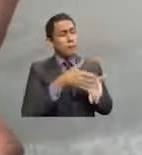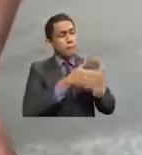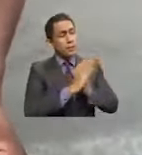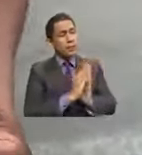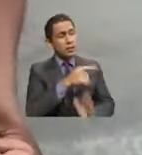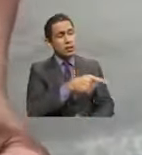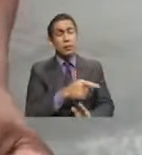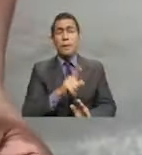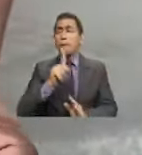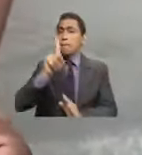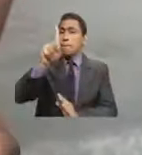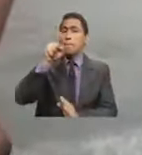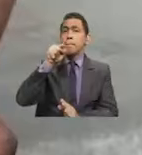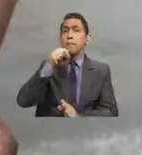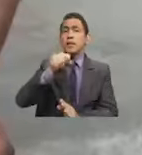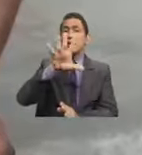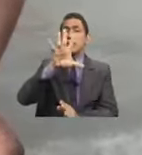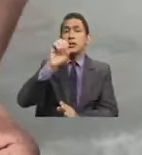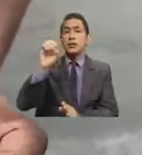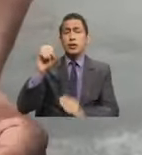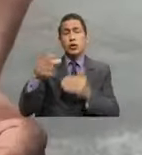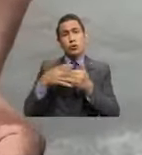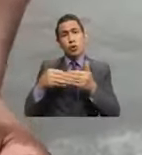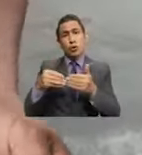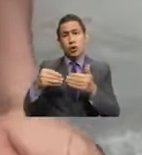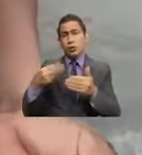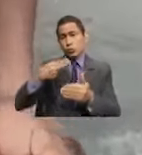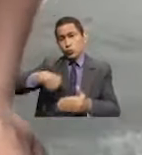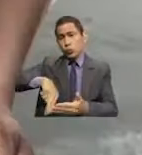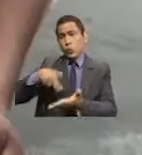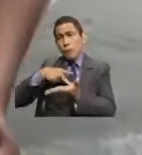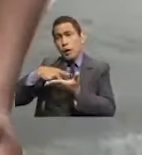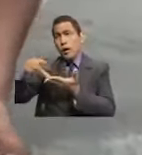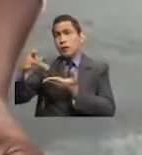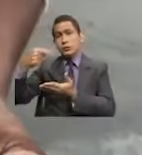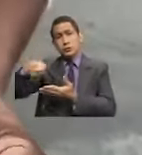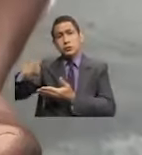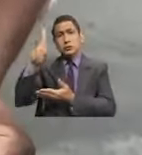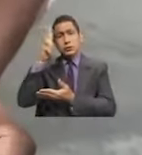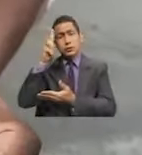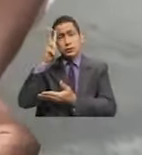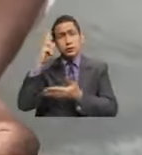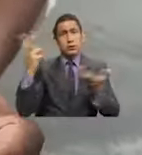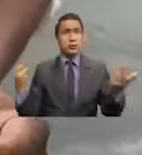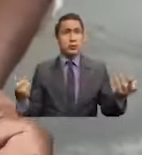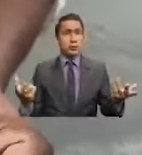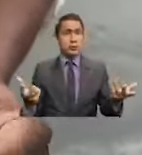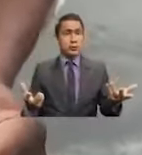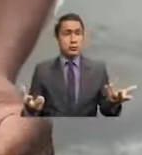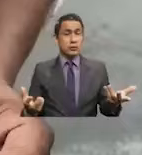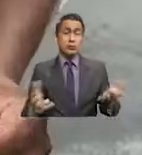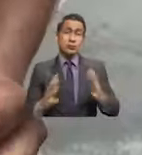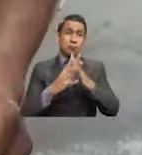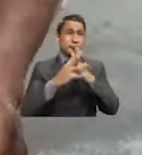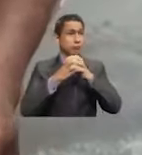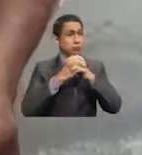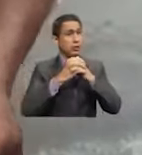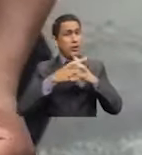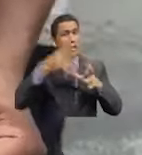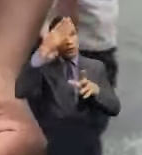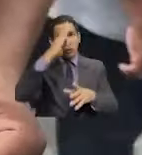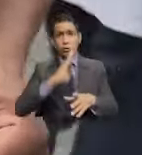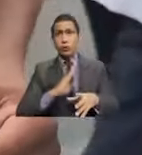pidiendo $1,500, imagínense, es mucho. Y no queremos, imagínense, que no nos pase nada. Y primeramente, rogar a Dios y